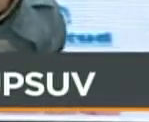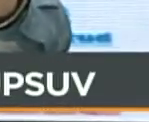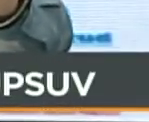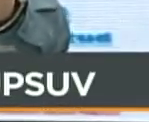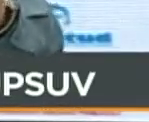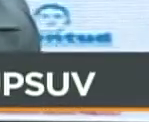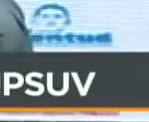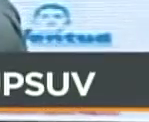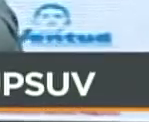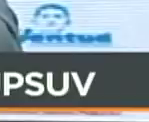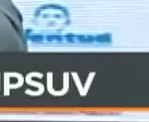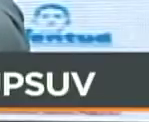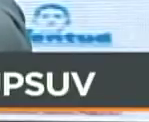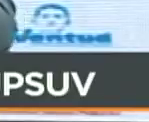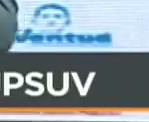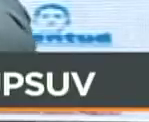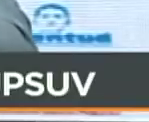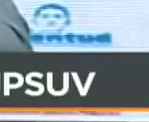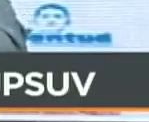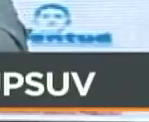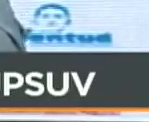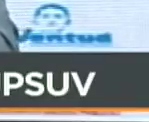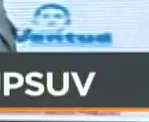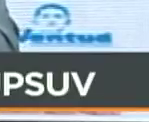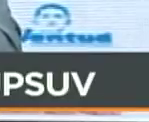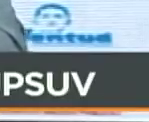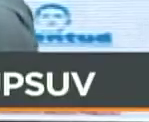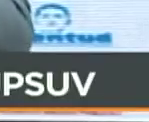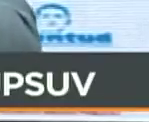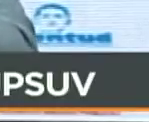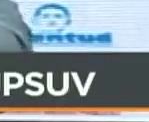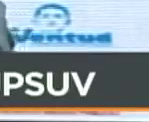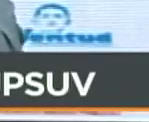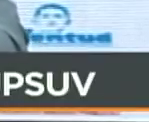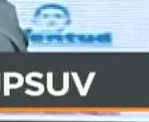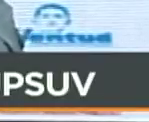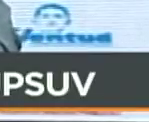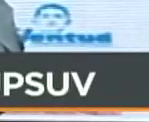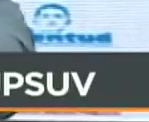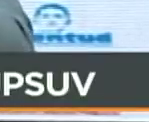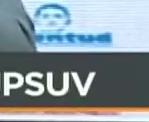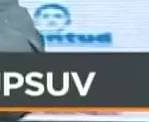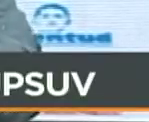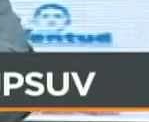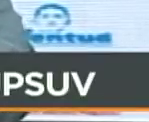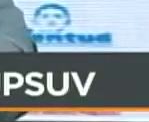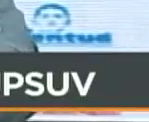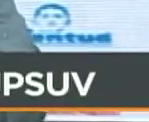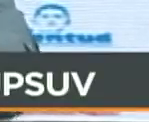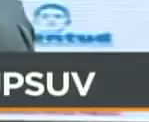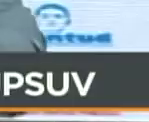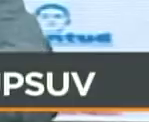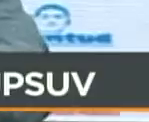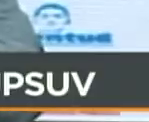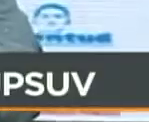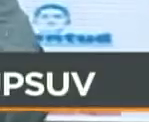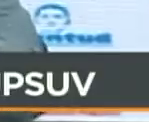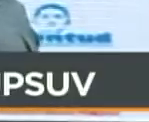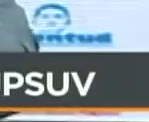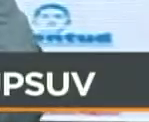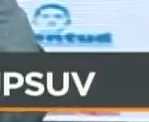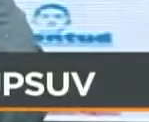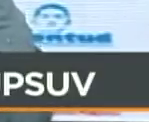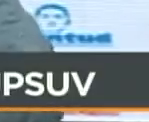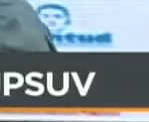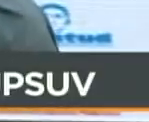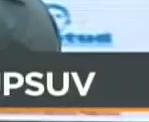Quisiera él impedir los cambios económicos que vienen desde el 20 de agosto, pero ninguno de ellos, ni los voceros de